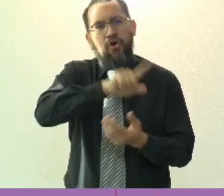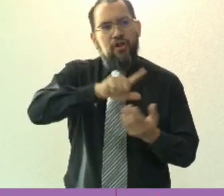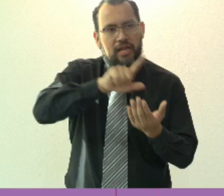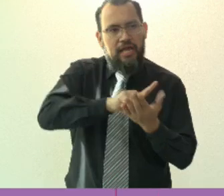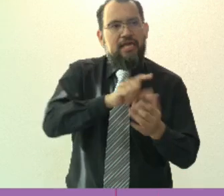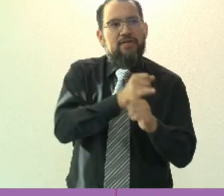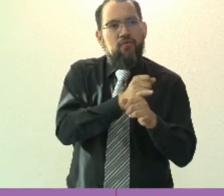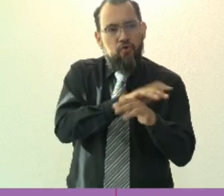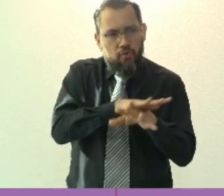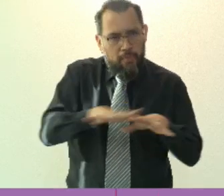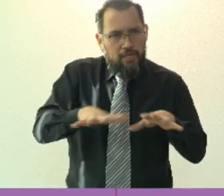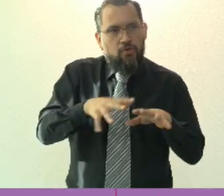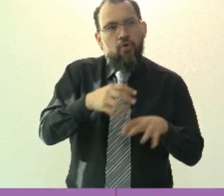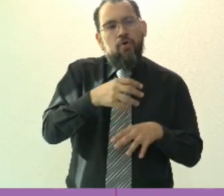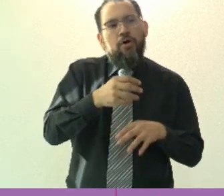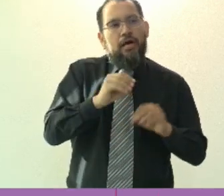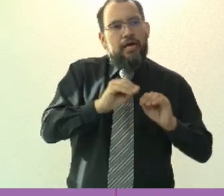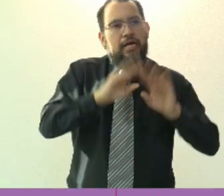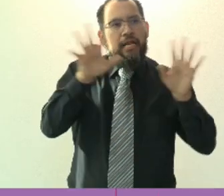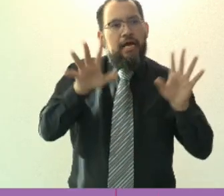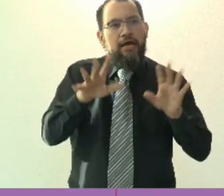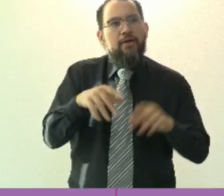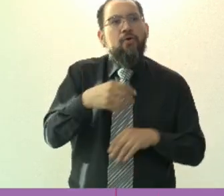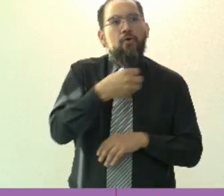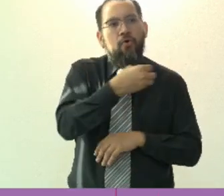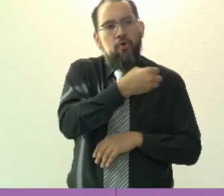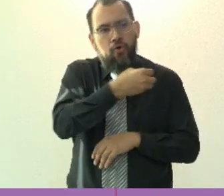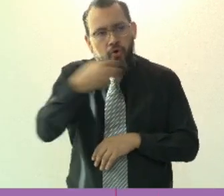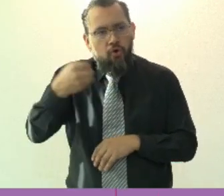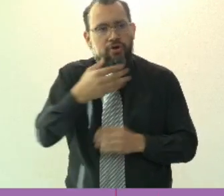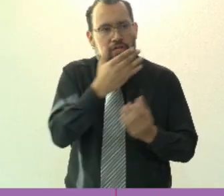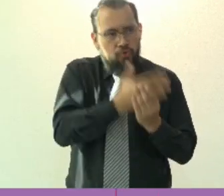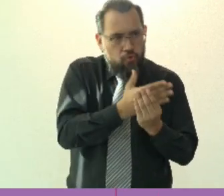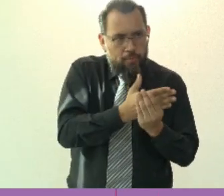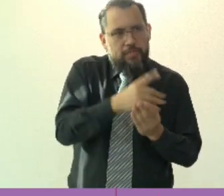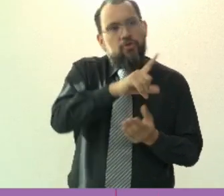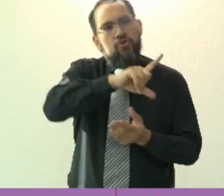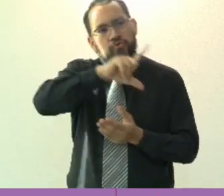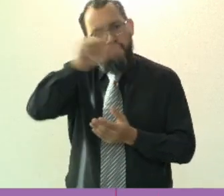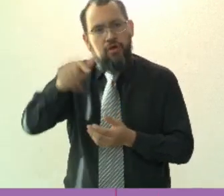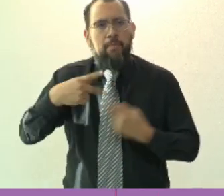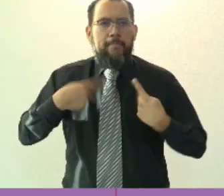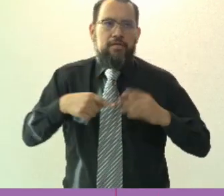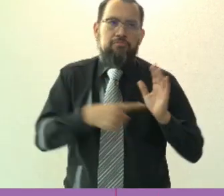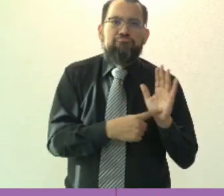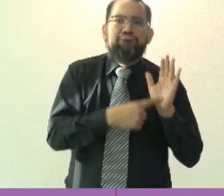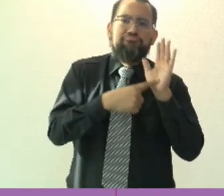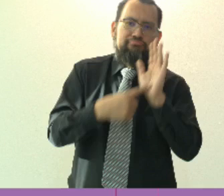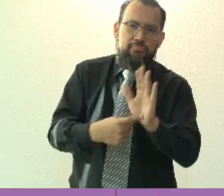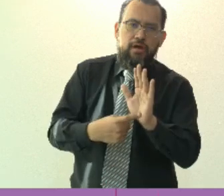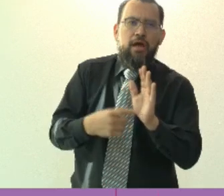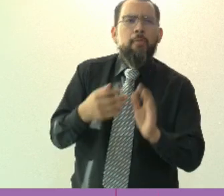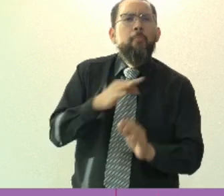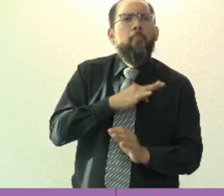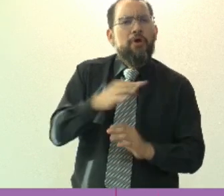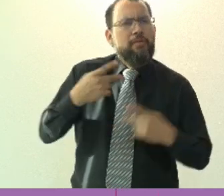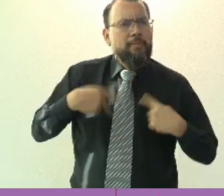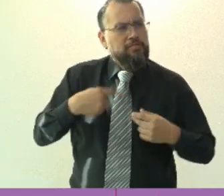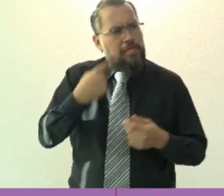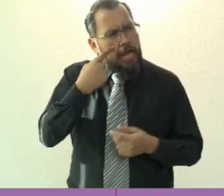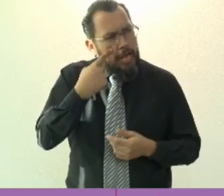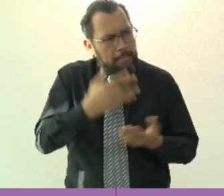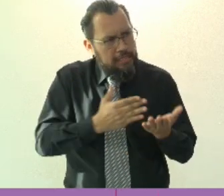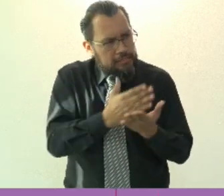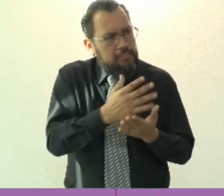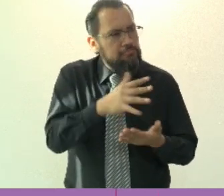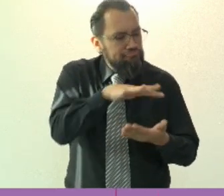Primero poner en orden los documentos y ya después ofrecérselos a la gente para que pueda consultarlos. Bueno,